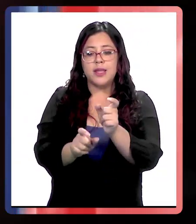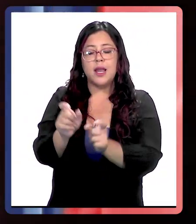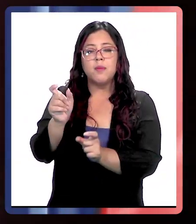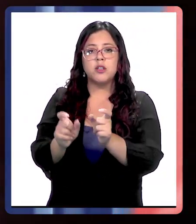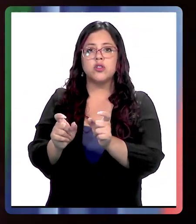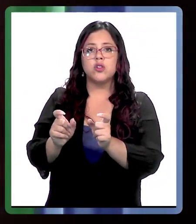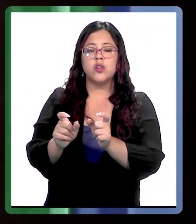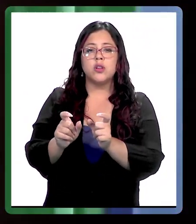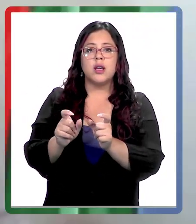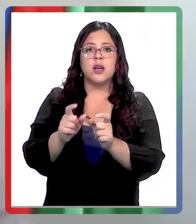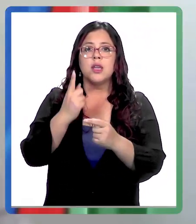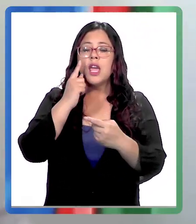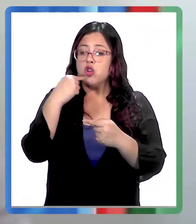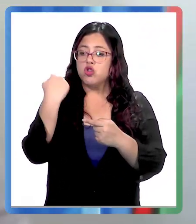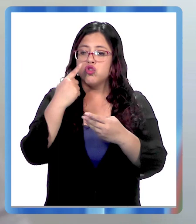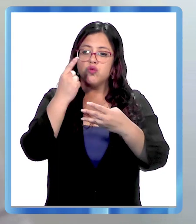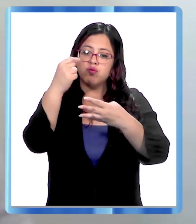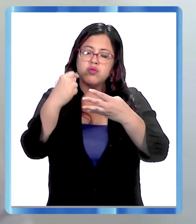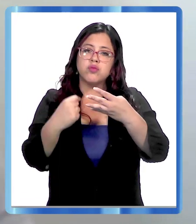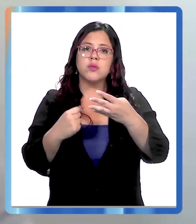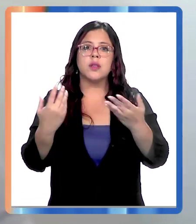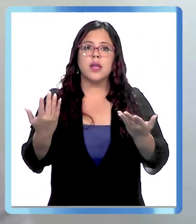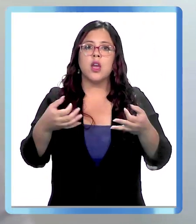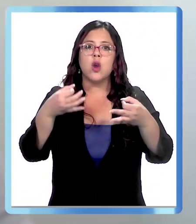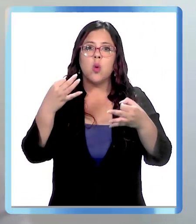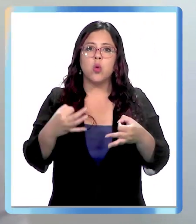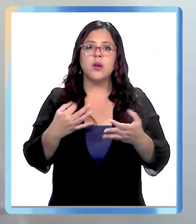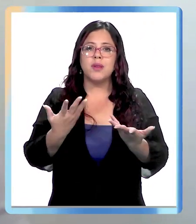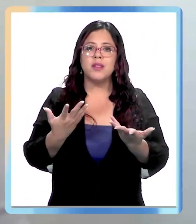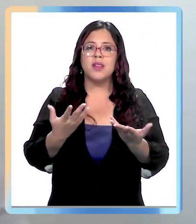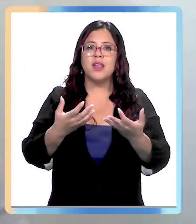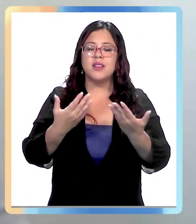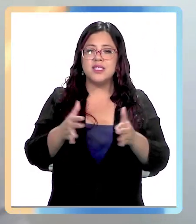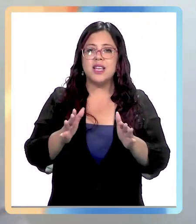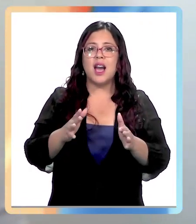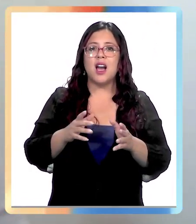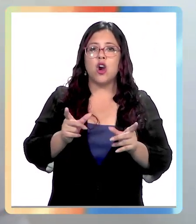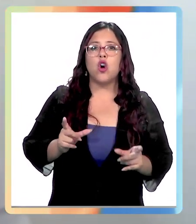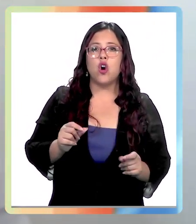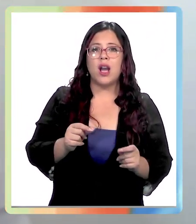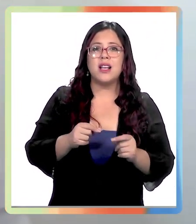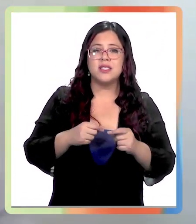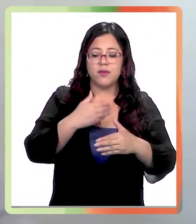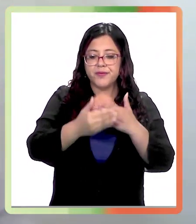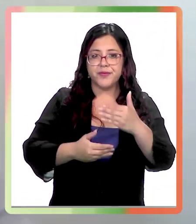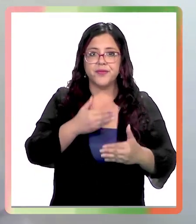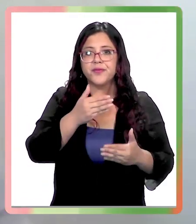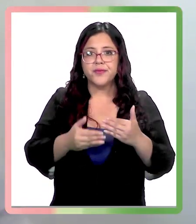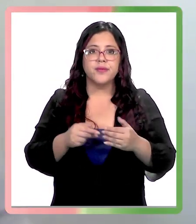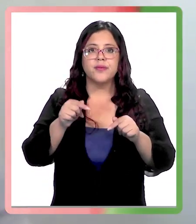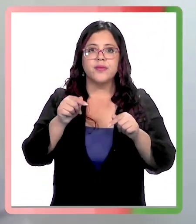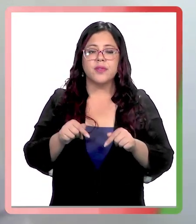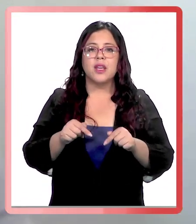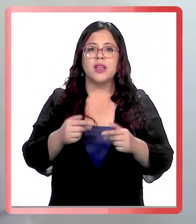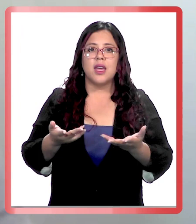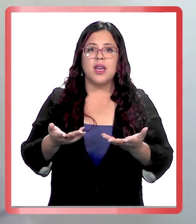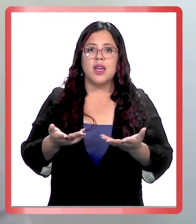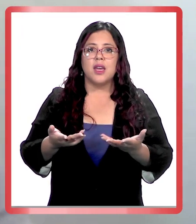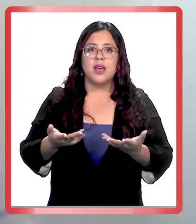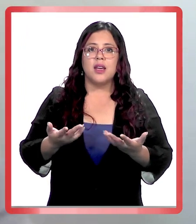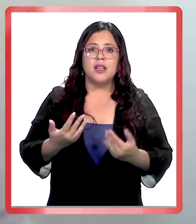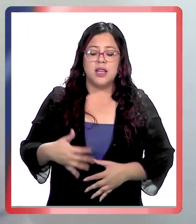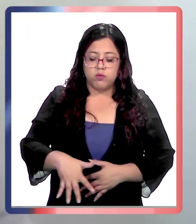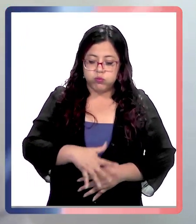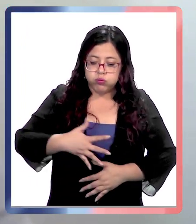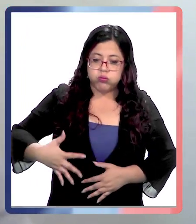de inmediato, la gran mayoría de los pacientes que vemos los vemos en etapas avanzadas, ya con